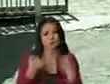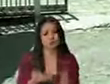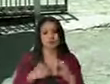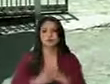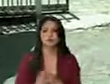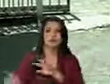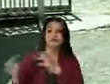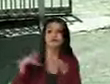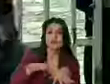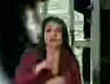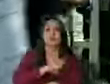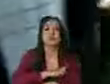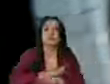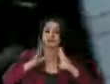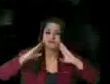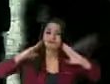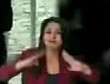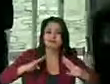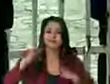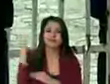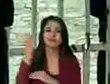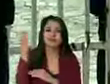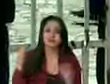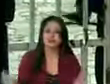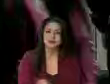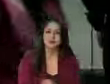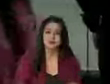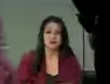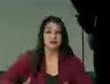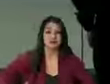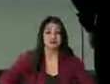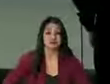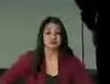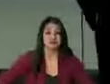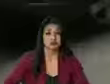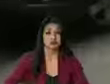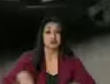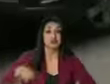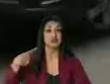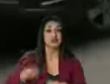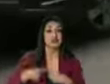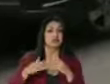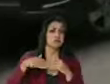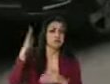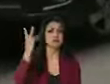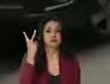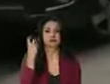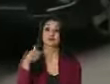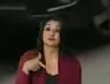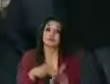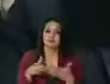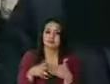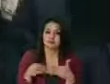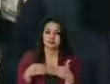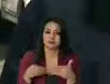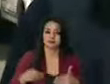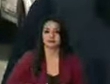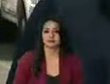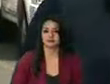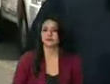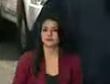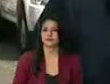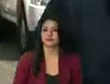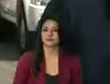personal municipal para la atención de este tipo de emergencias tendría un costo para Quito de más de 12 mil dólares. Y si